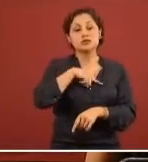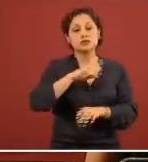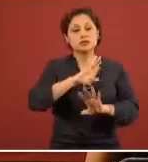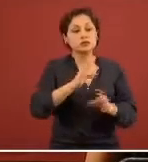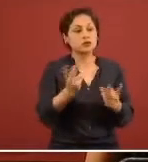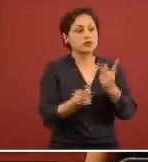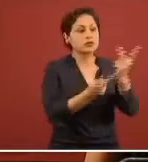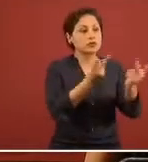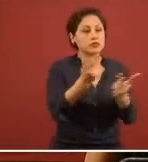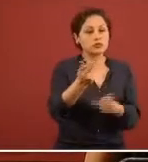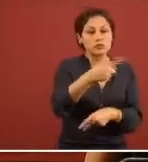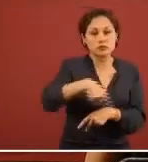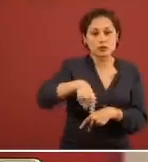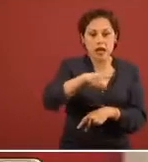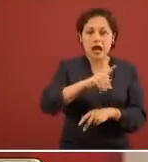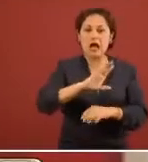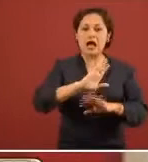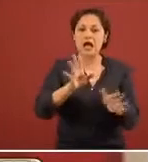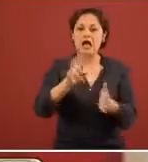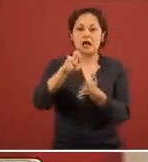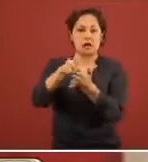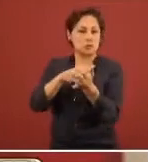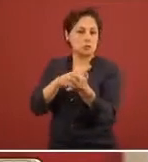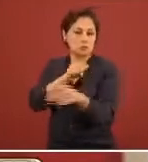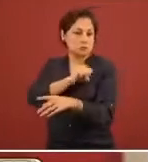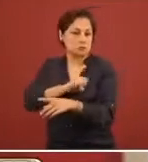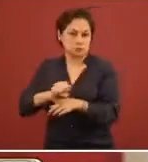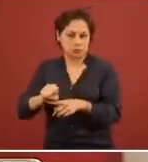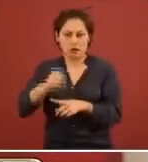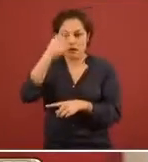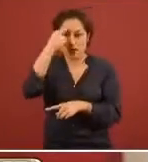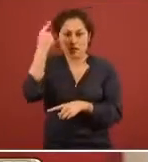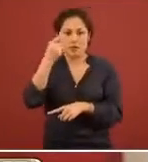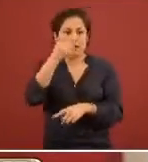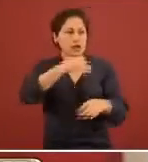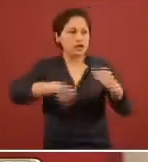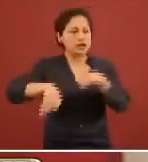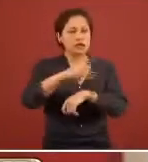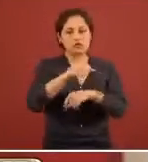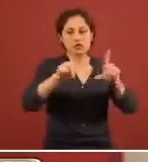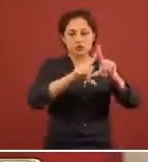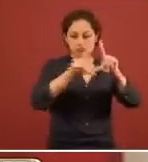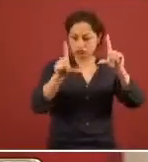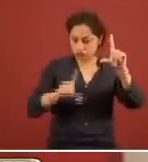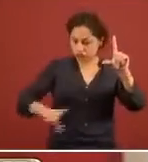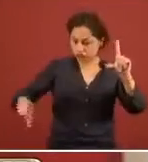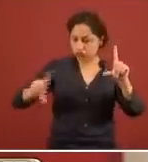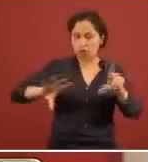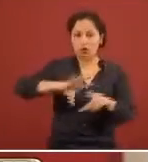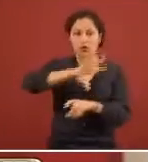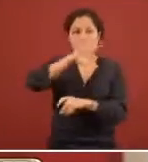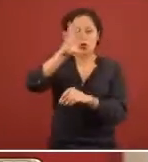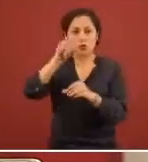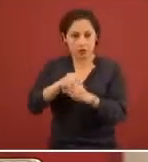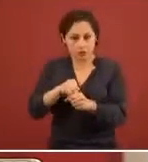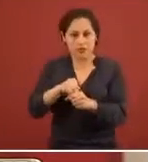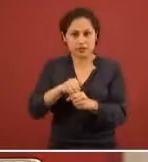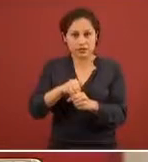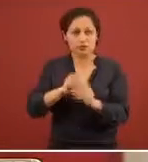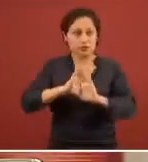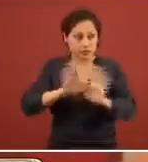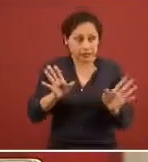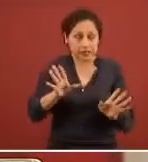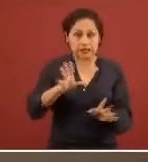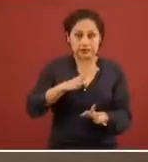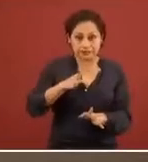para garantizar que todas las entidades federativas, de hecho todo el Sistema Nacional de Salud, registre en esta